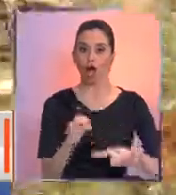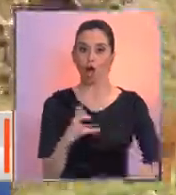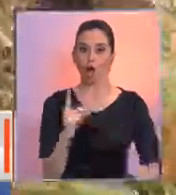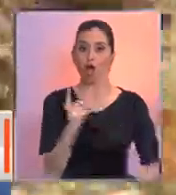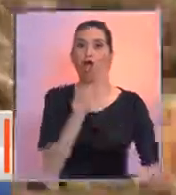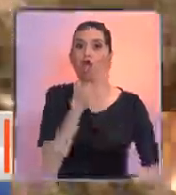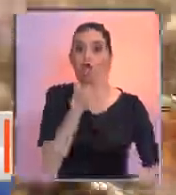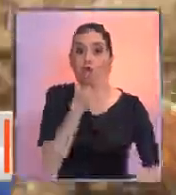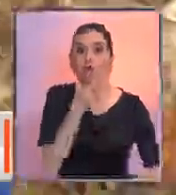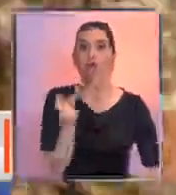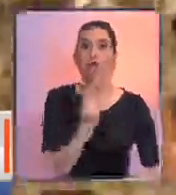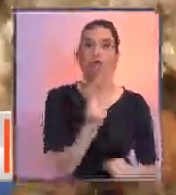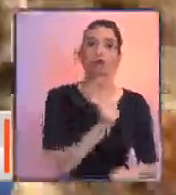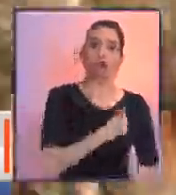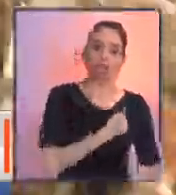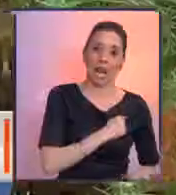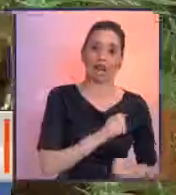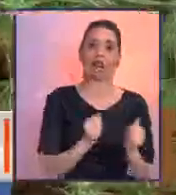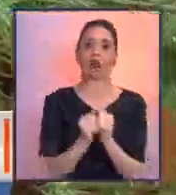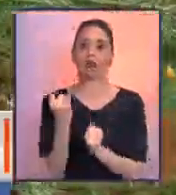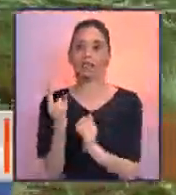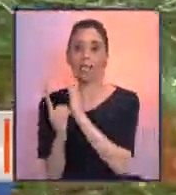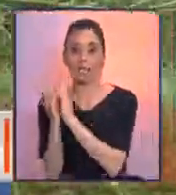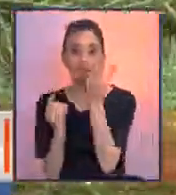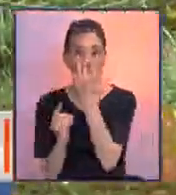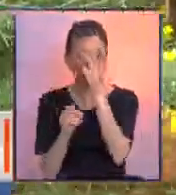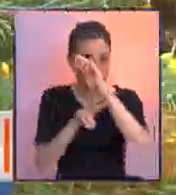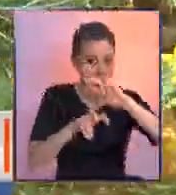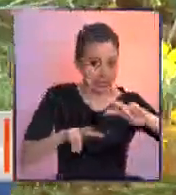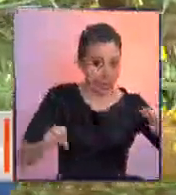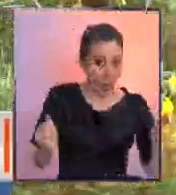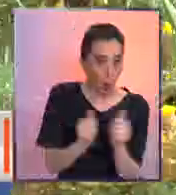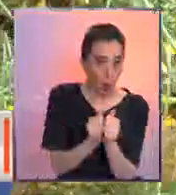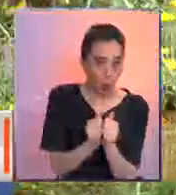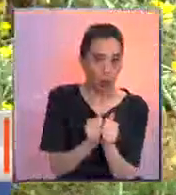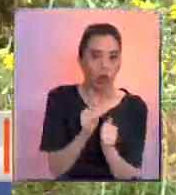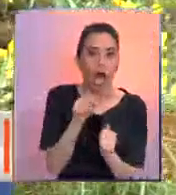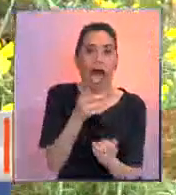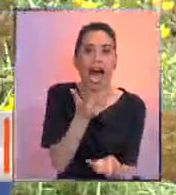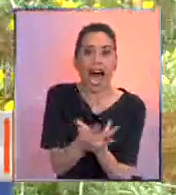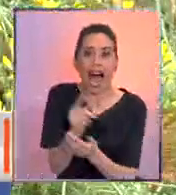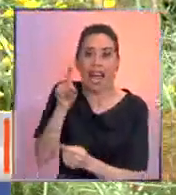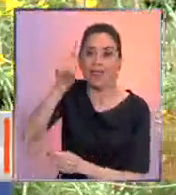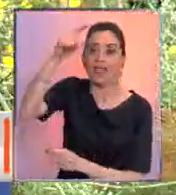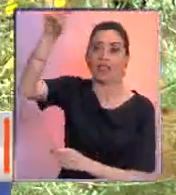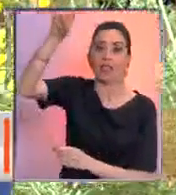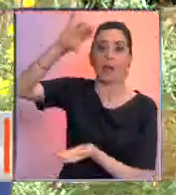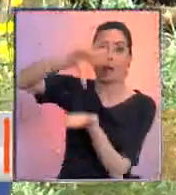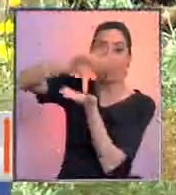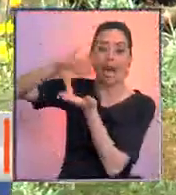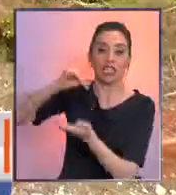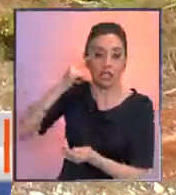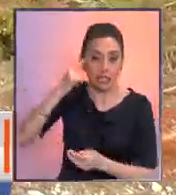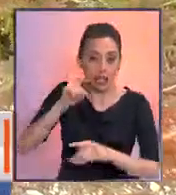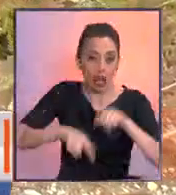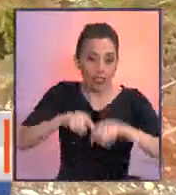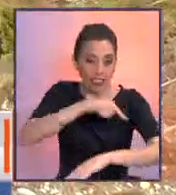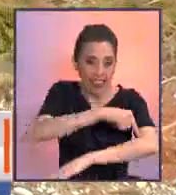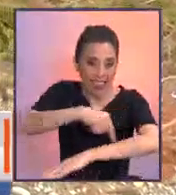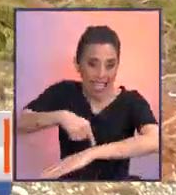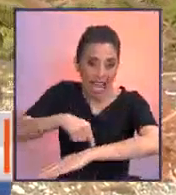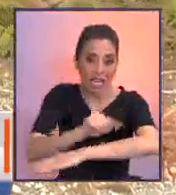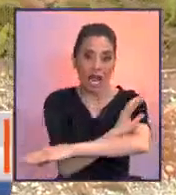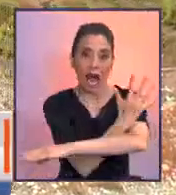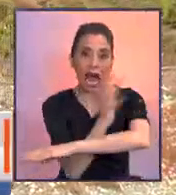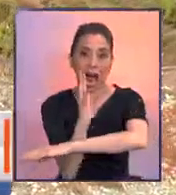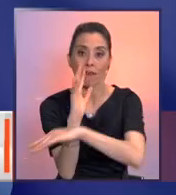con la Universidad Católica y la del Desarrollo, reveló la presencia de este microorganismo asiático en el suelo, árboles, arbustos y matorrales de